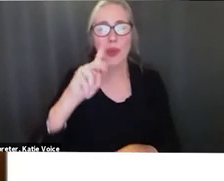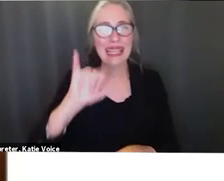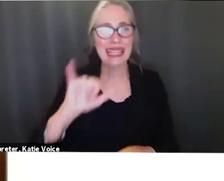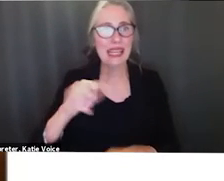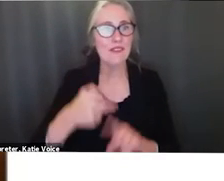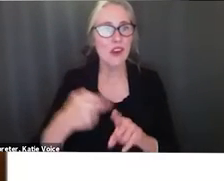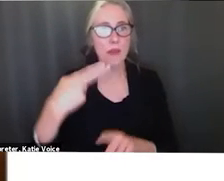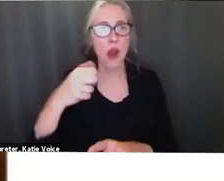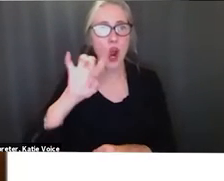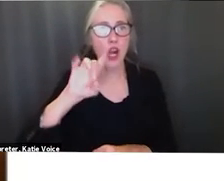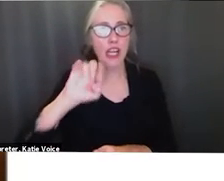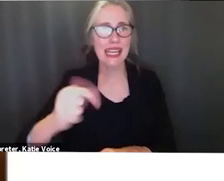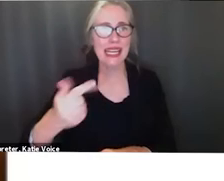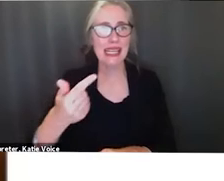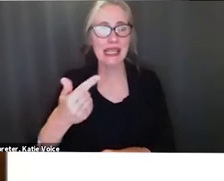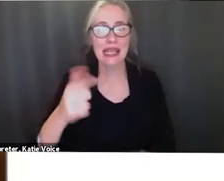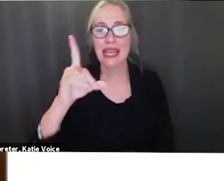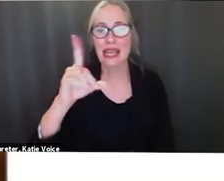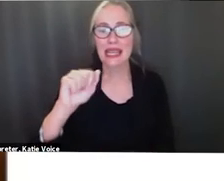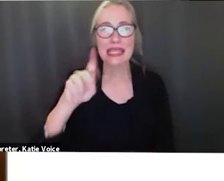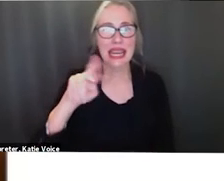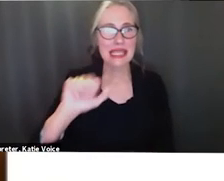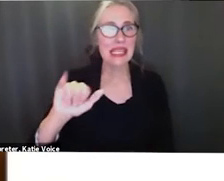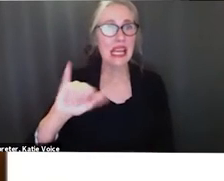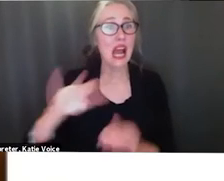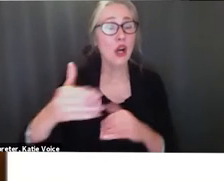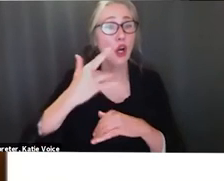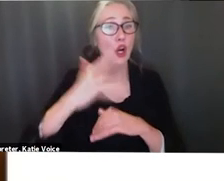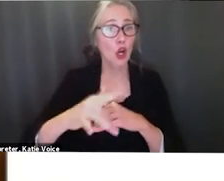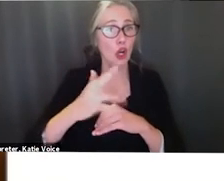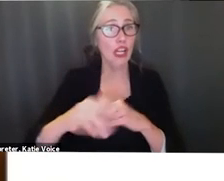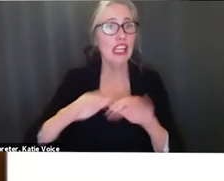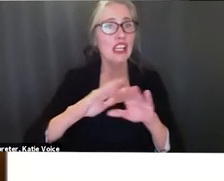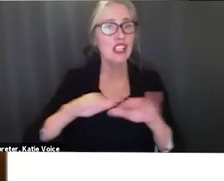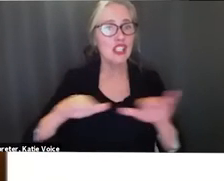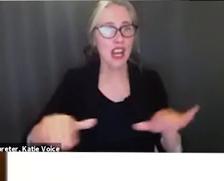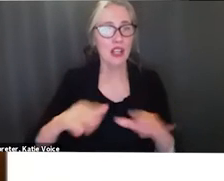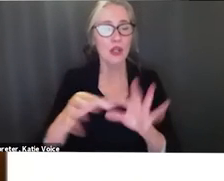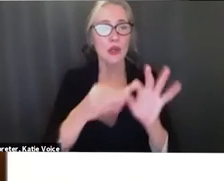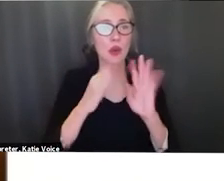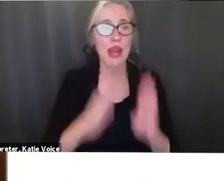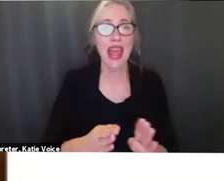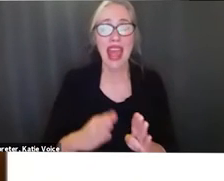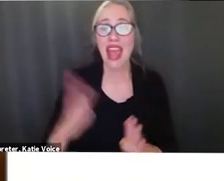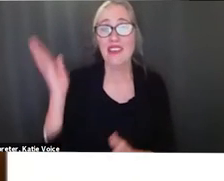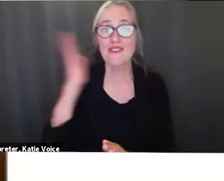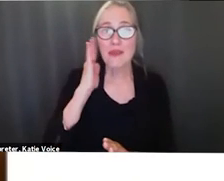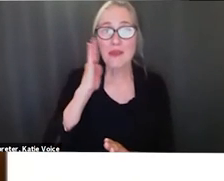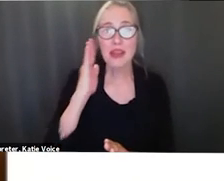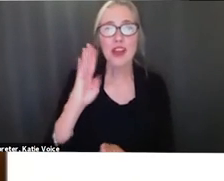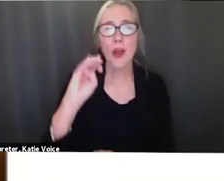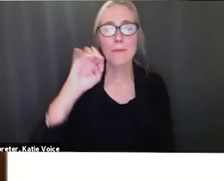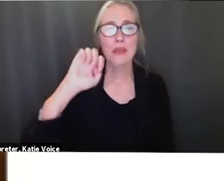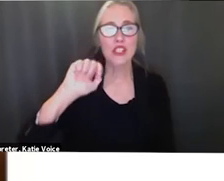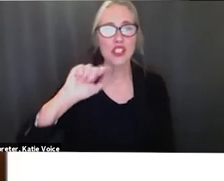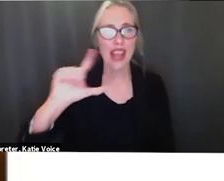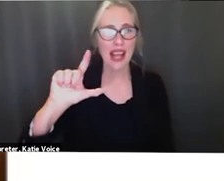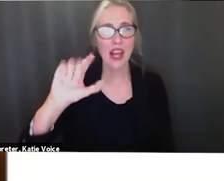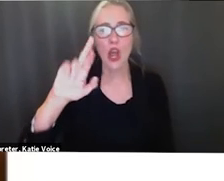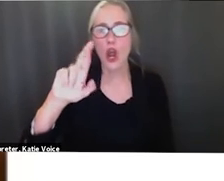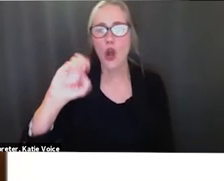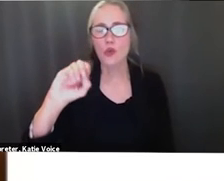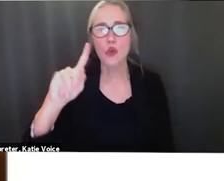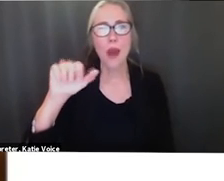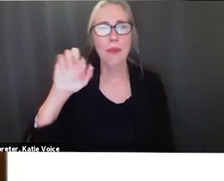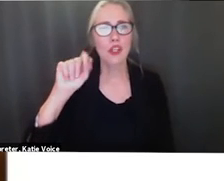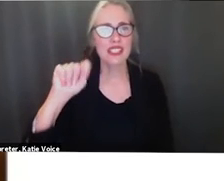de educación temprana, y a Michelle Robertson, quien es la directora auxiliar de la